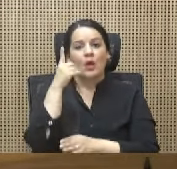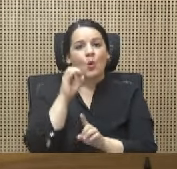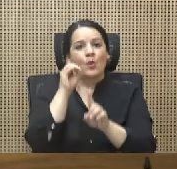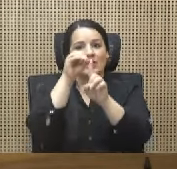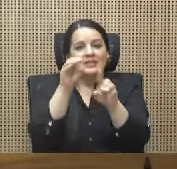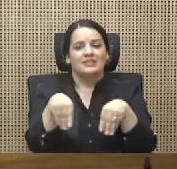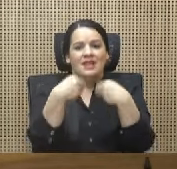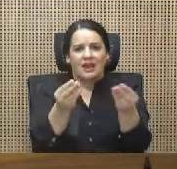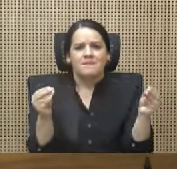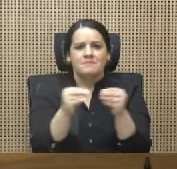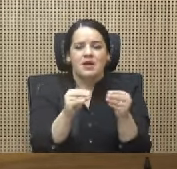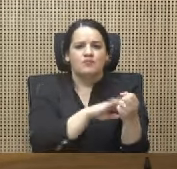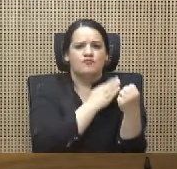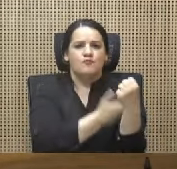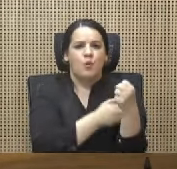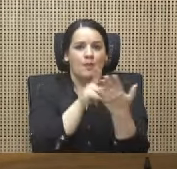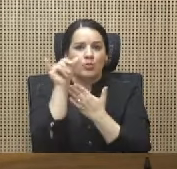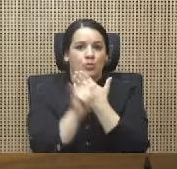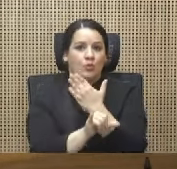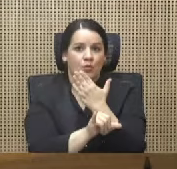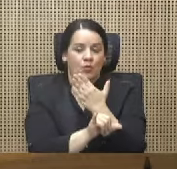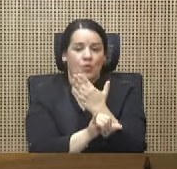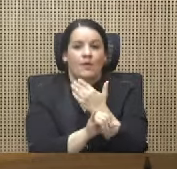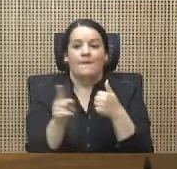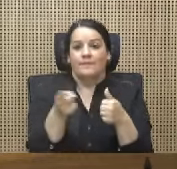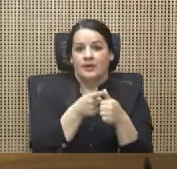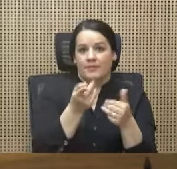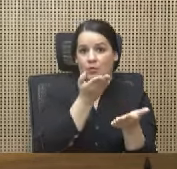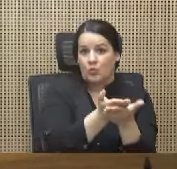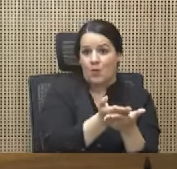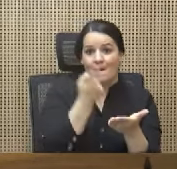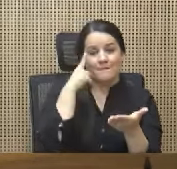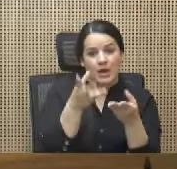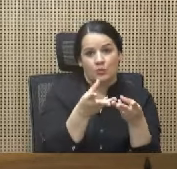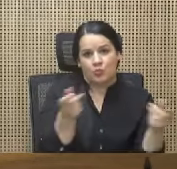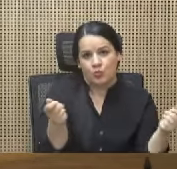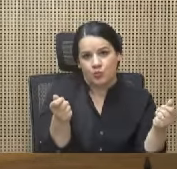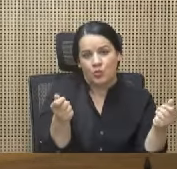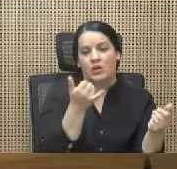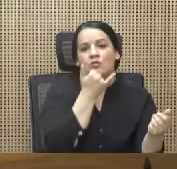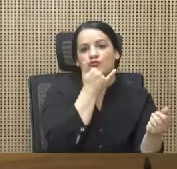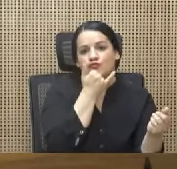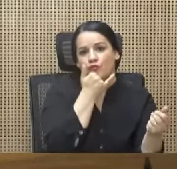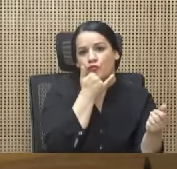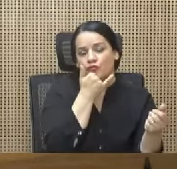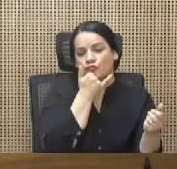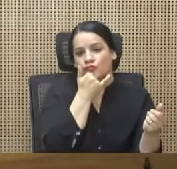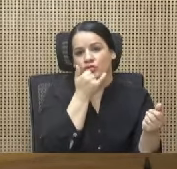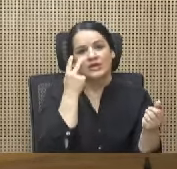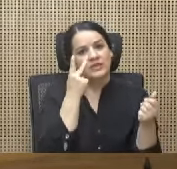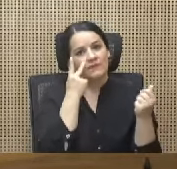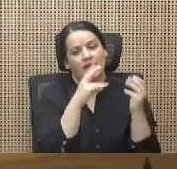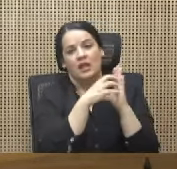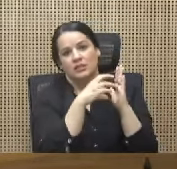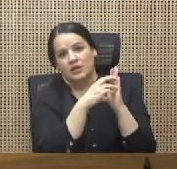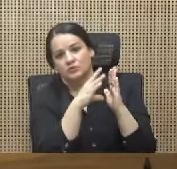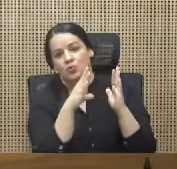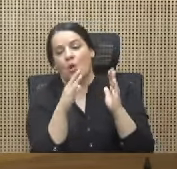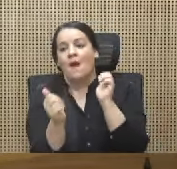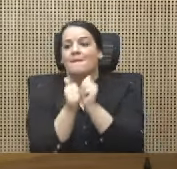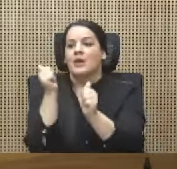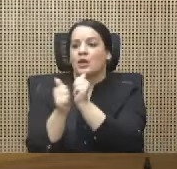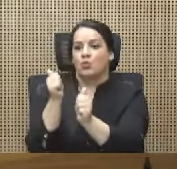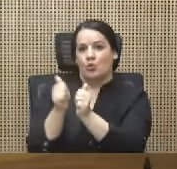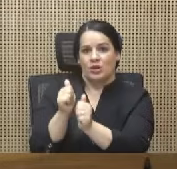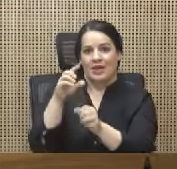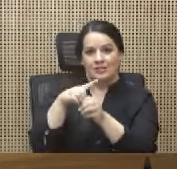al proyecto. Con la primera moción, para solventar un error evidente que se mantiene en el texto porque ha decidido por amplia mayoría de esta Asamblea Legislativa mantener